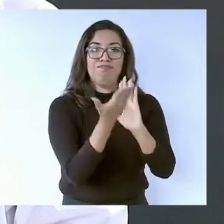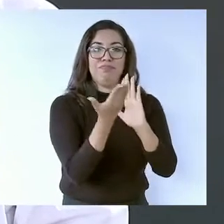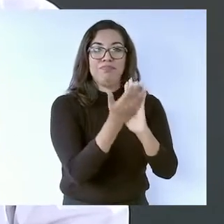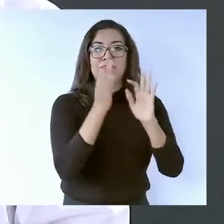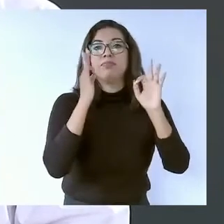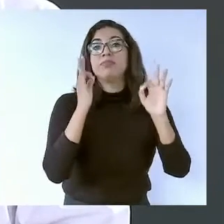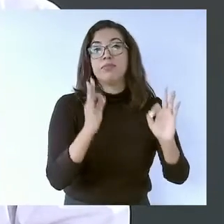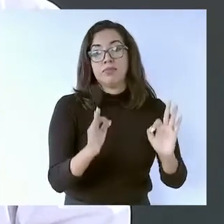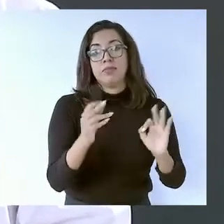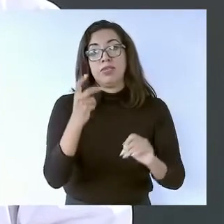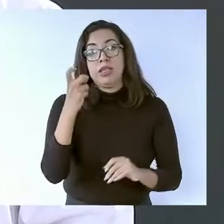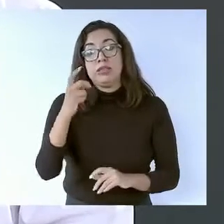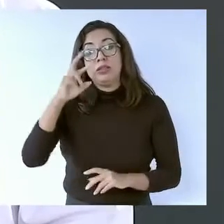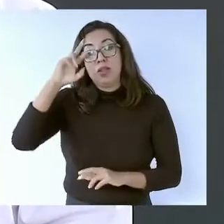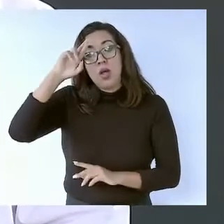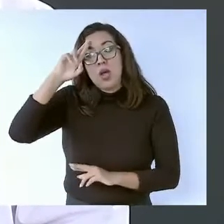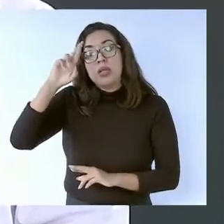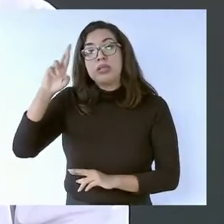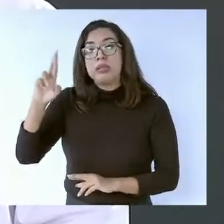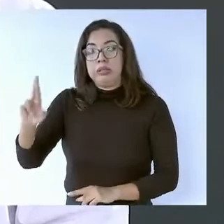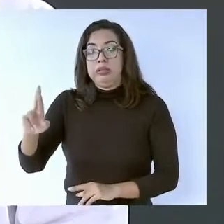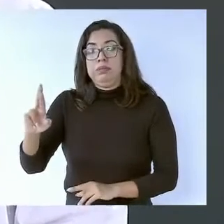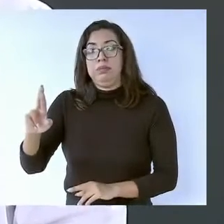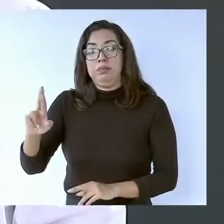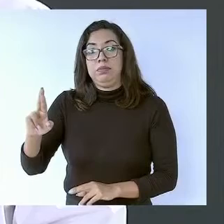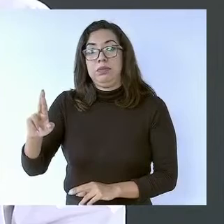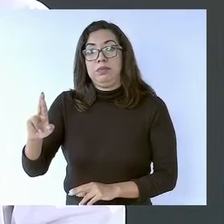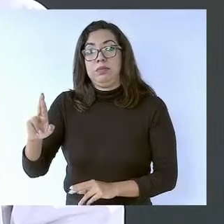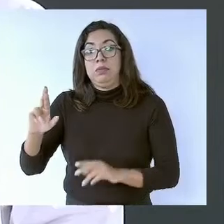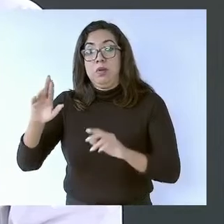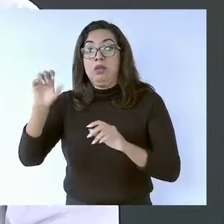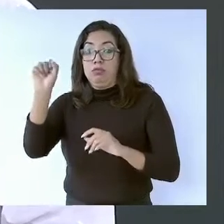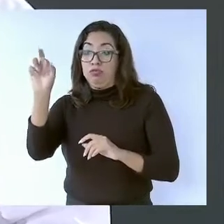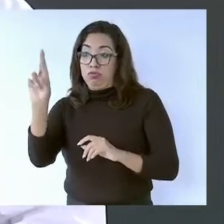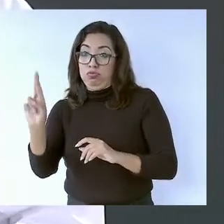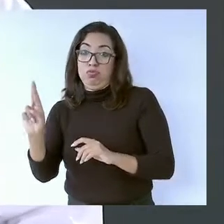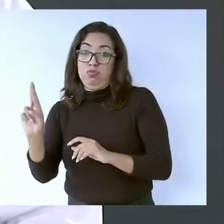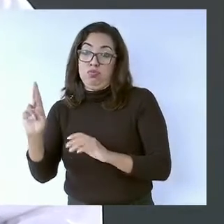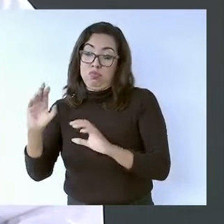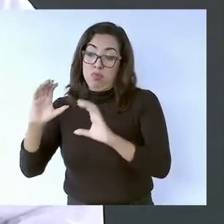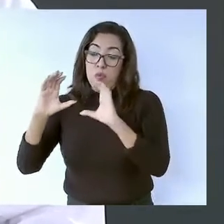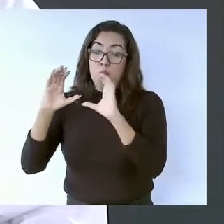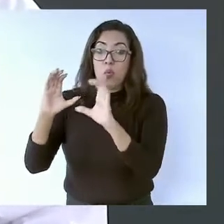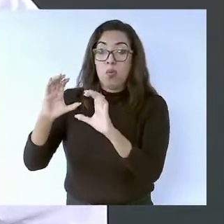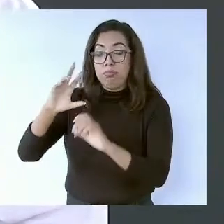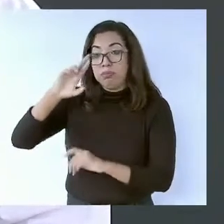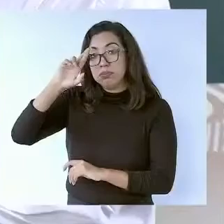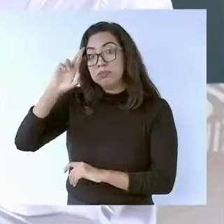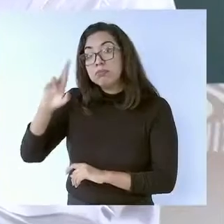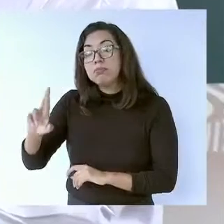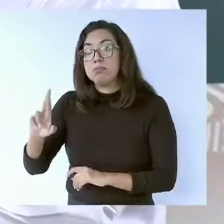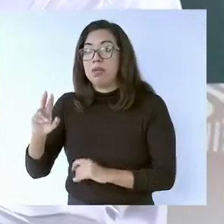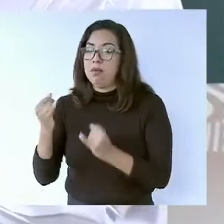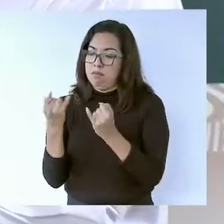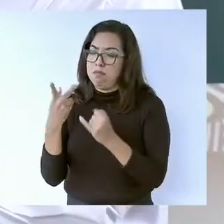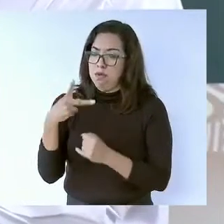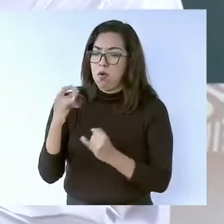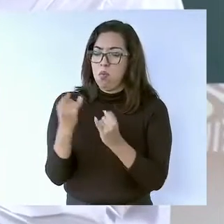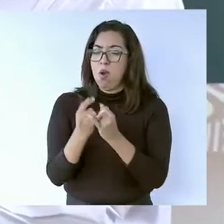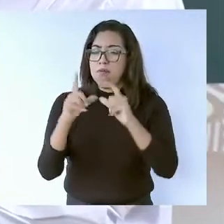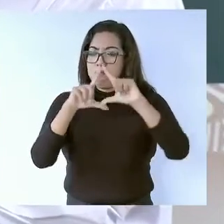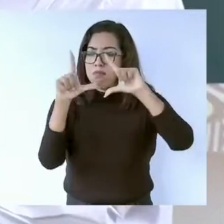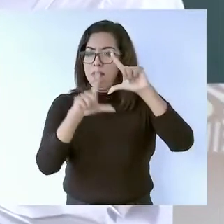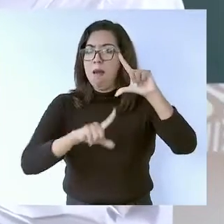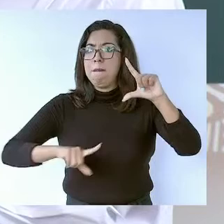respeto para el bien de la península y de todo México. En nombre del consorcio, solo me